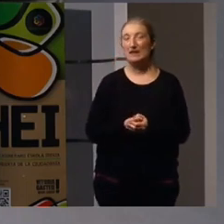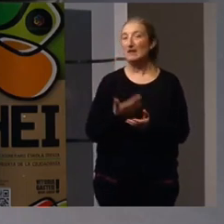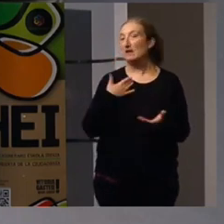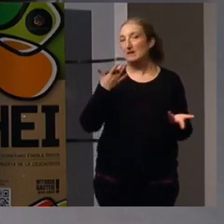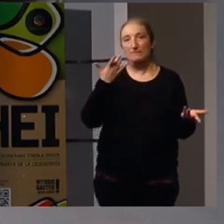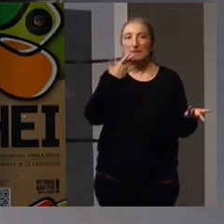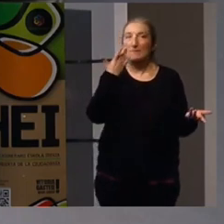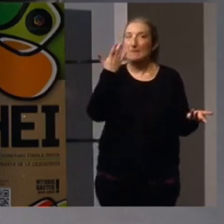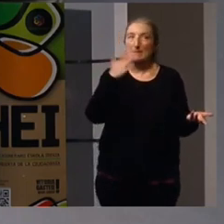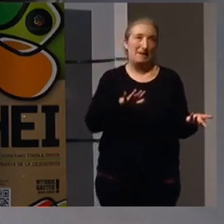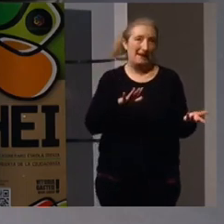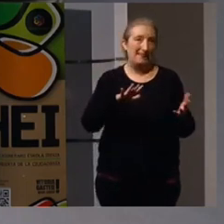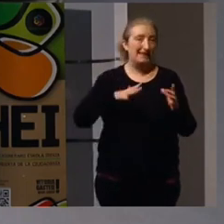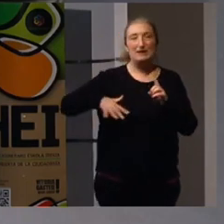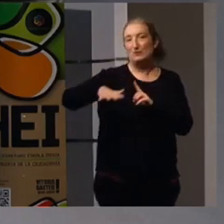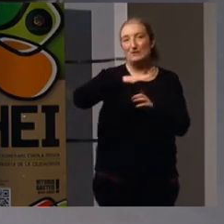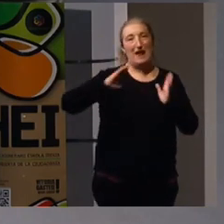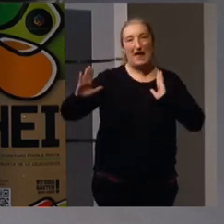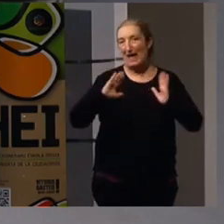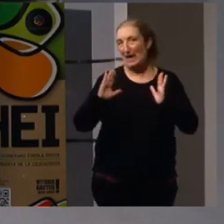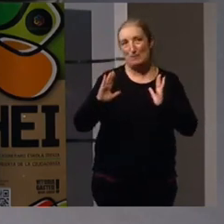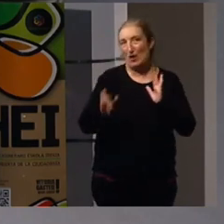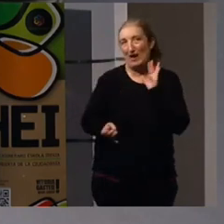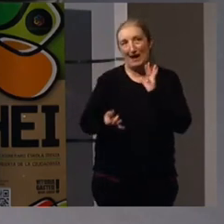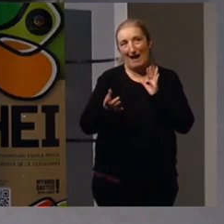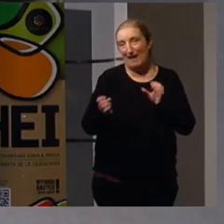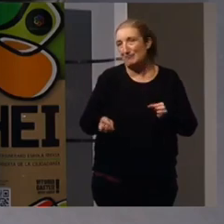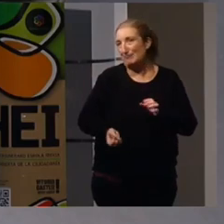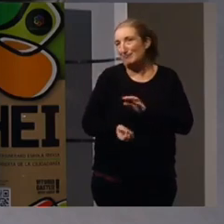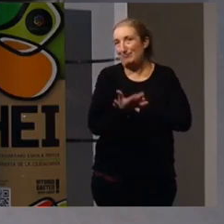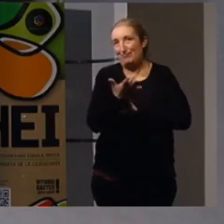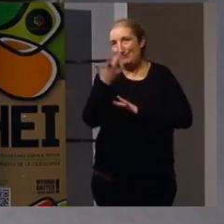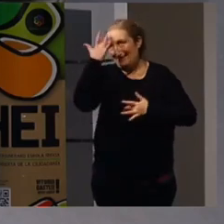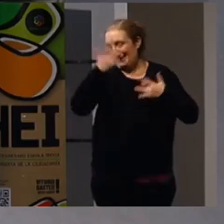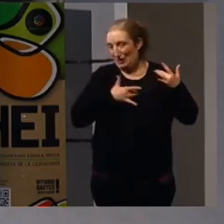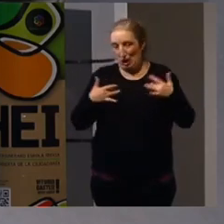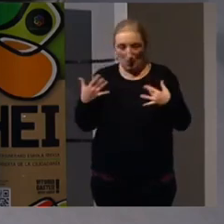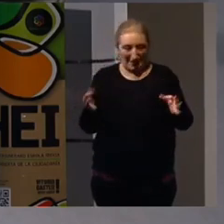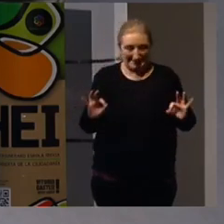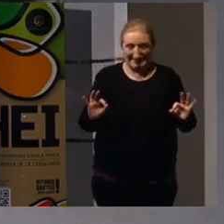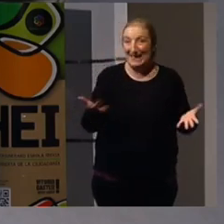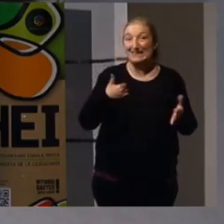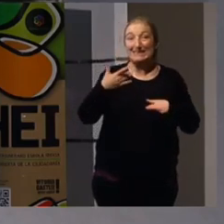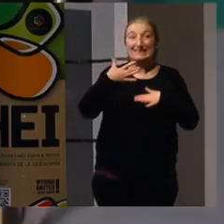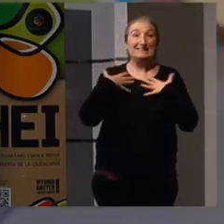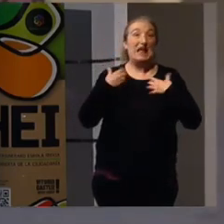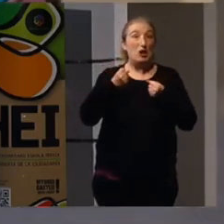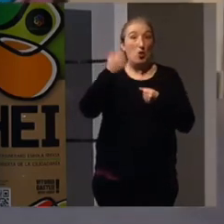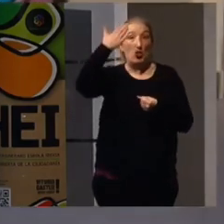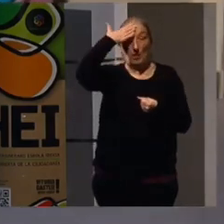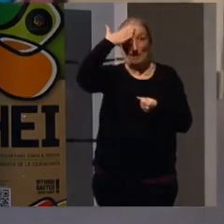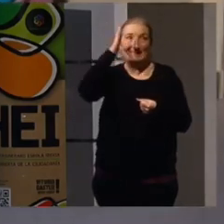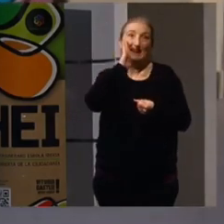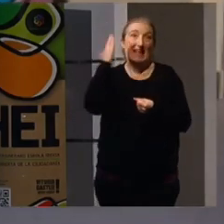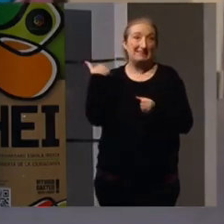Me parecen absolutamente sintomáticas de nuestro tiempo. O sea, y además sintomáticas de que, ¿sabéis? La salud mental, en realidad, igual